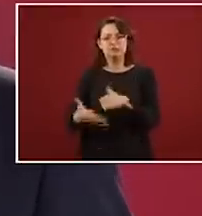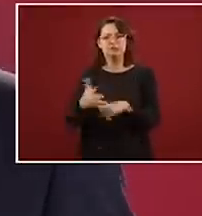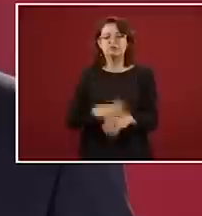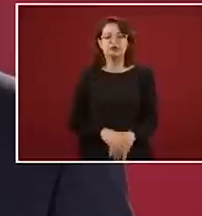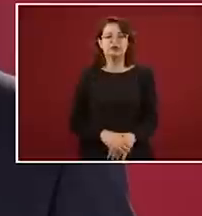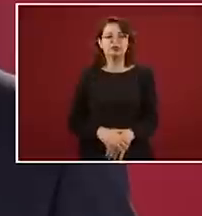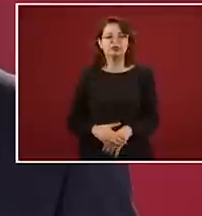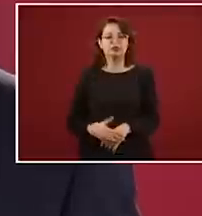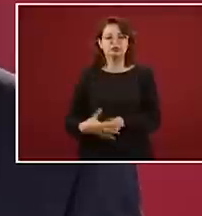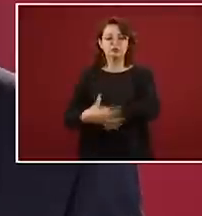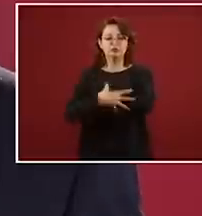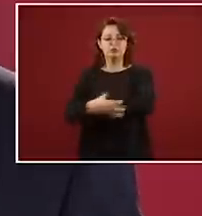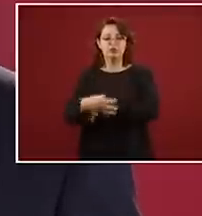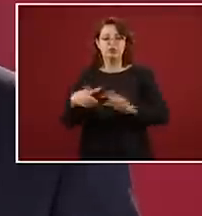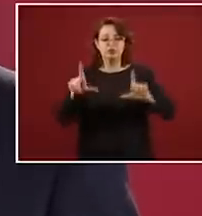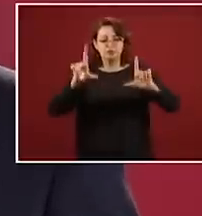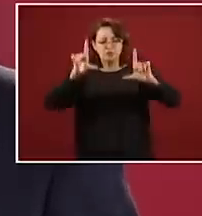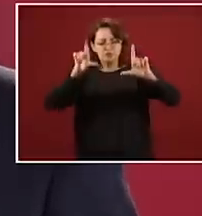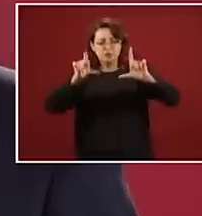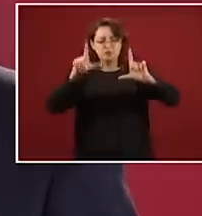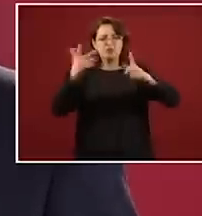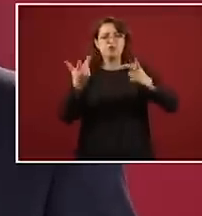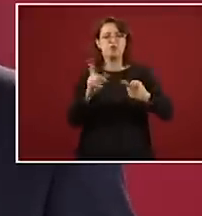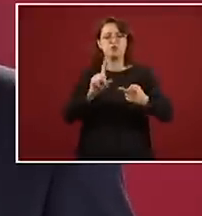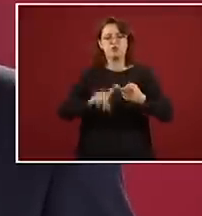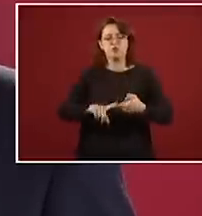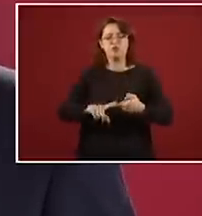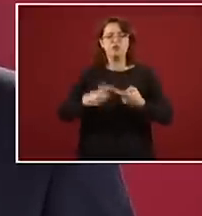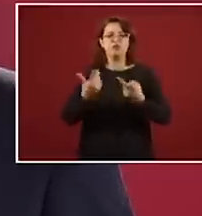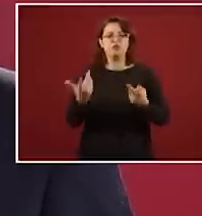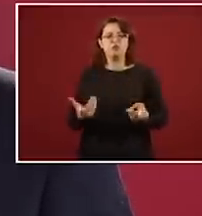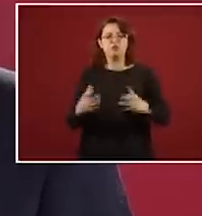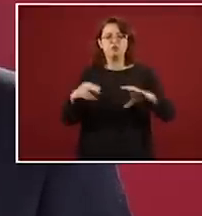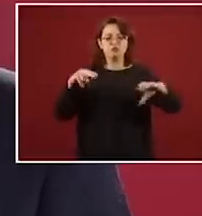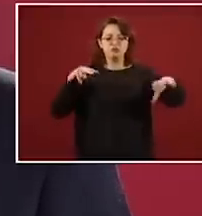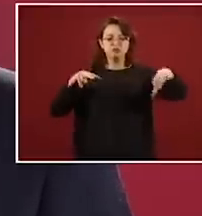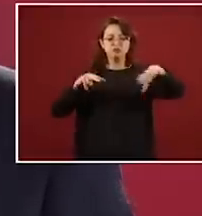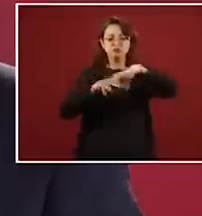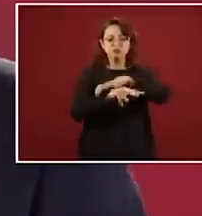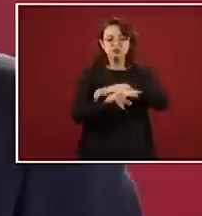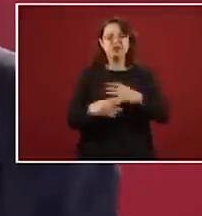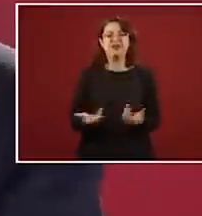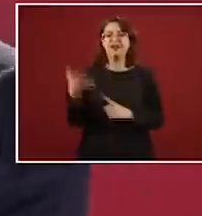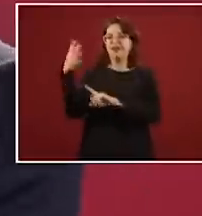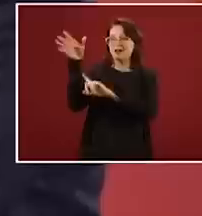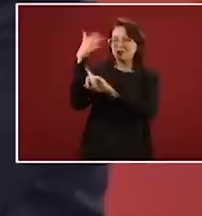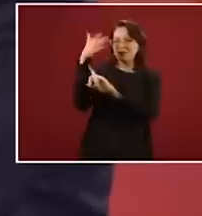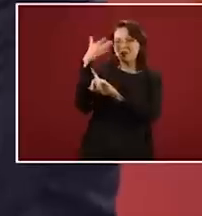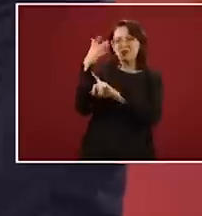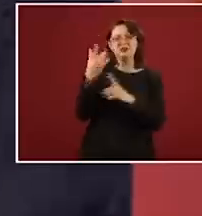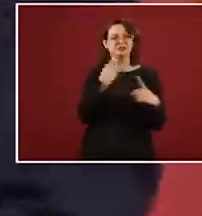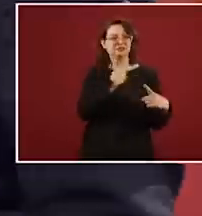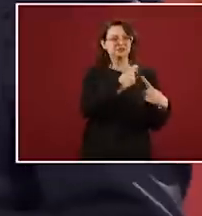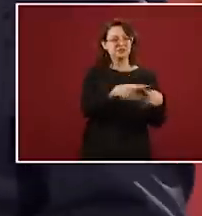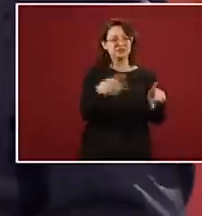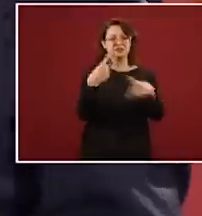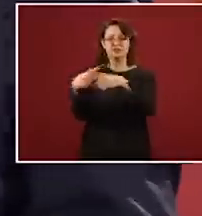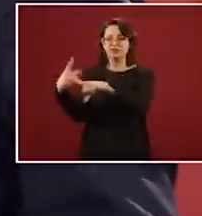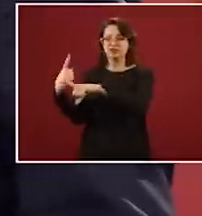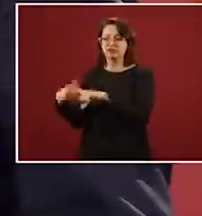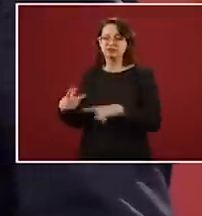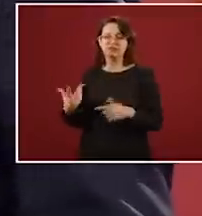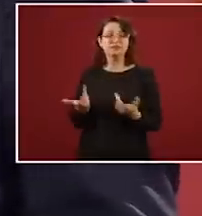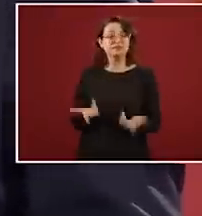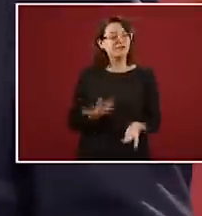rayos X, tomógrafos, ambulancias, solo por hablar